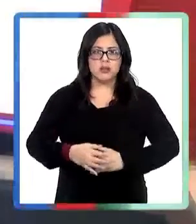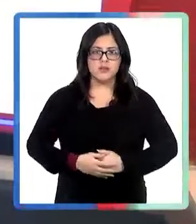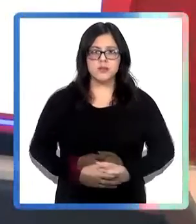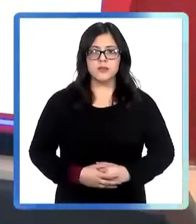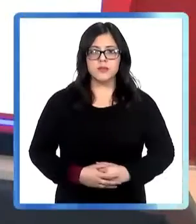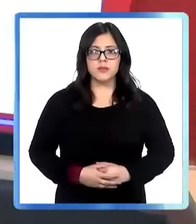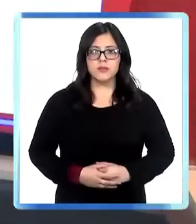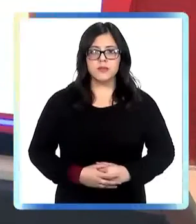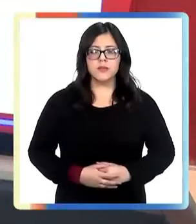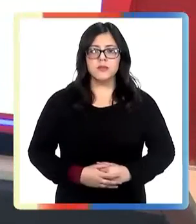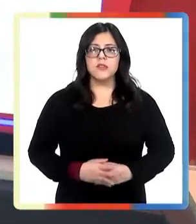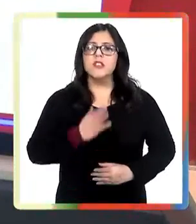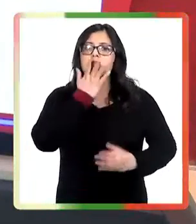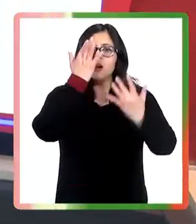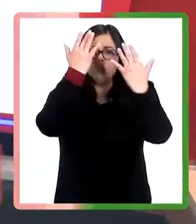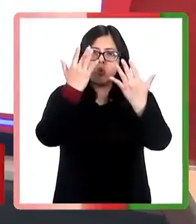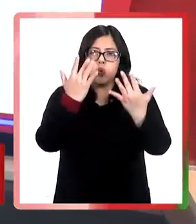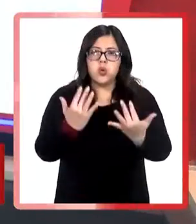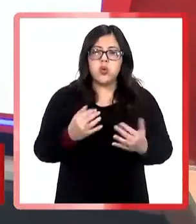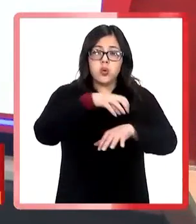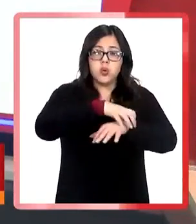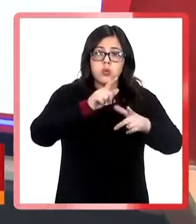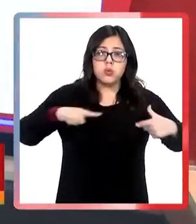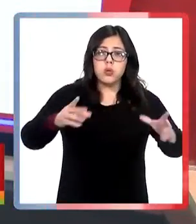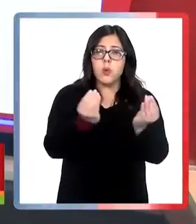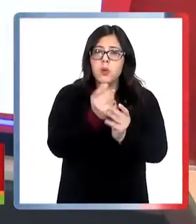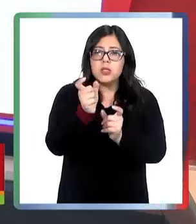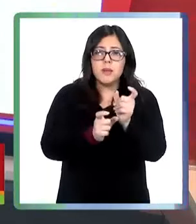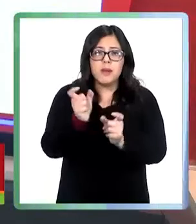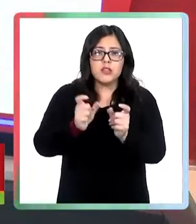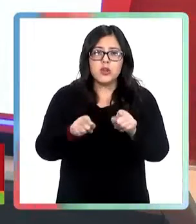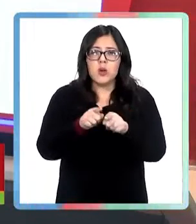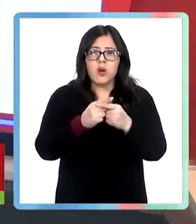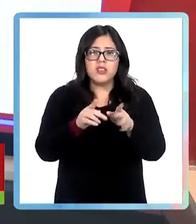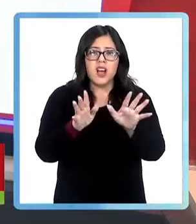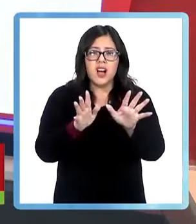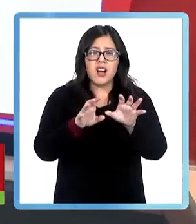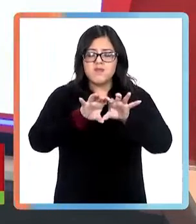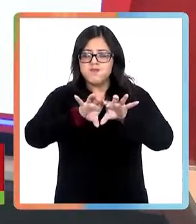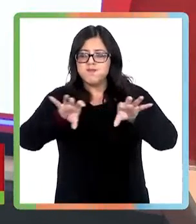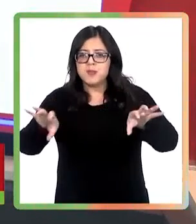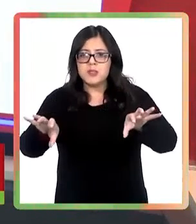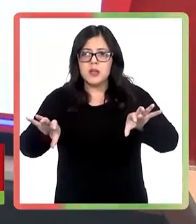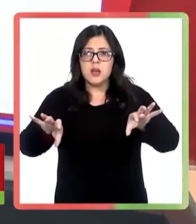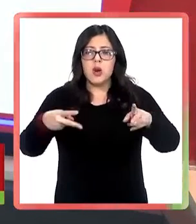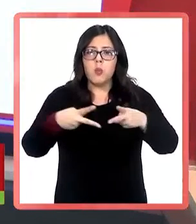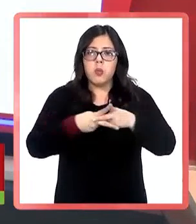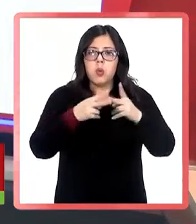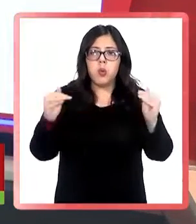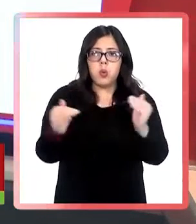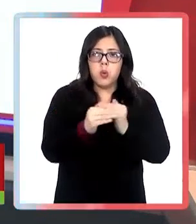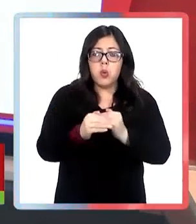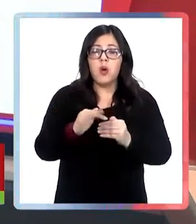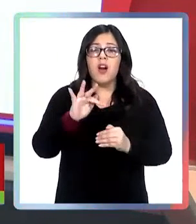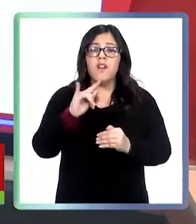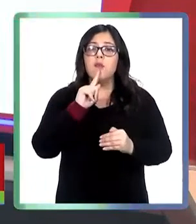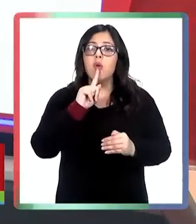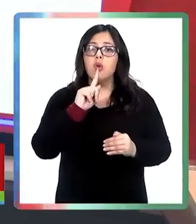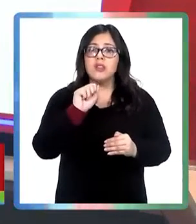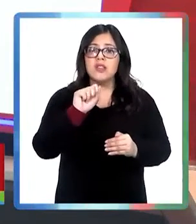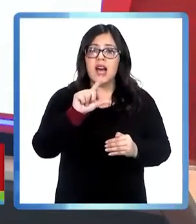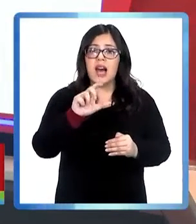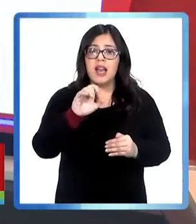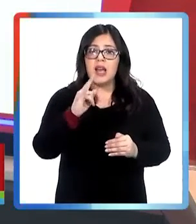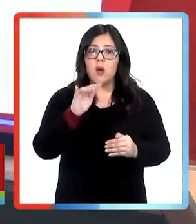delincuentes? La fuerte caída de nieve en la región de los lagos dejó a decenas de familias aisladas por el corte de rutas. En Futaleufú, una